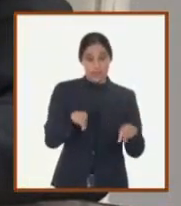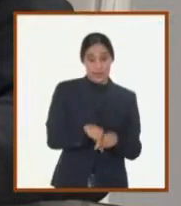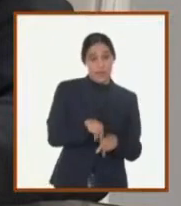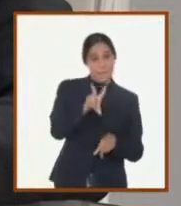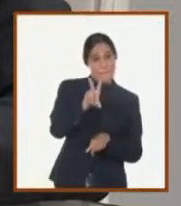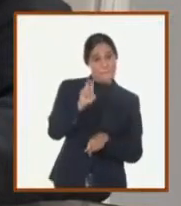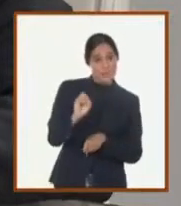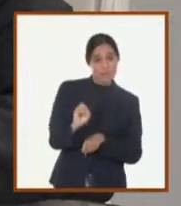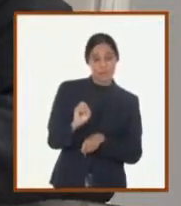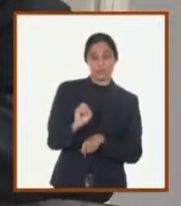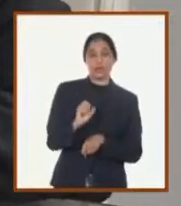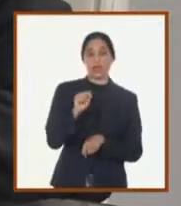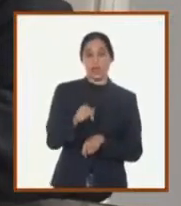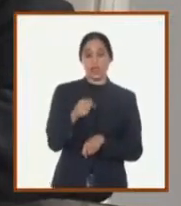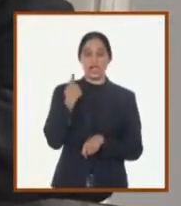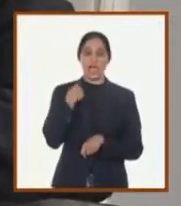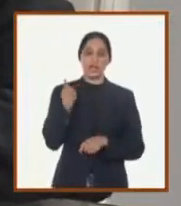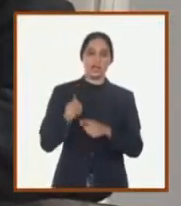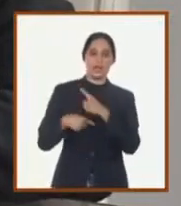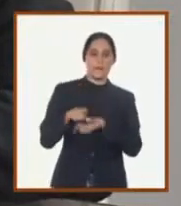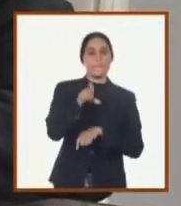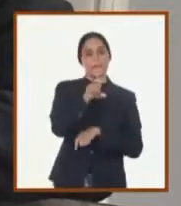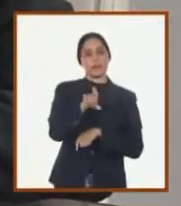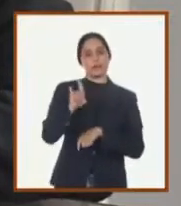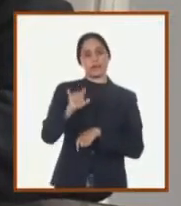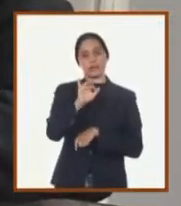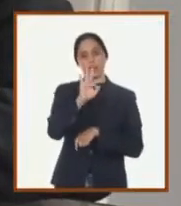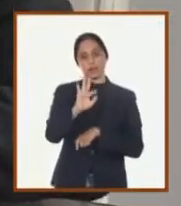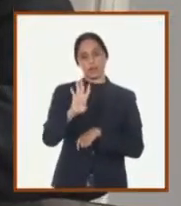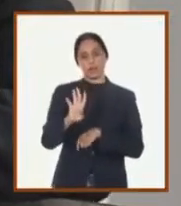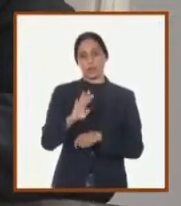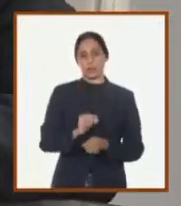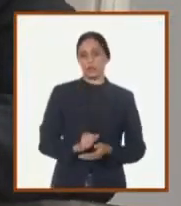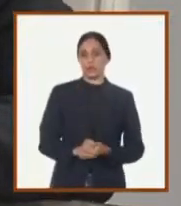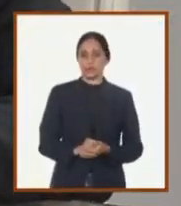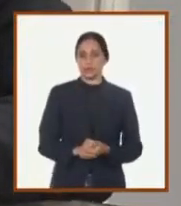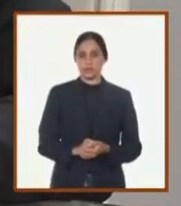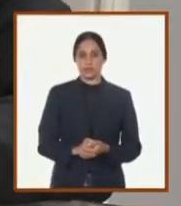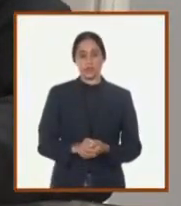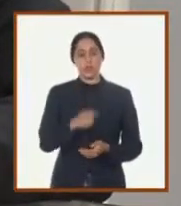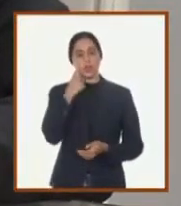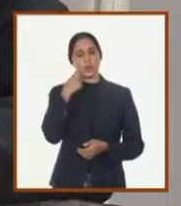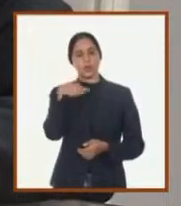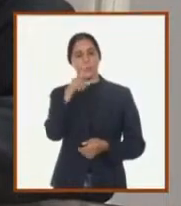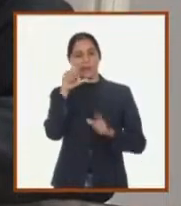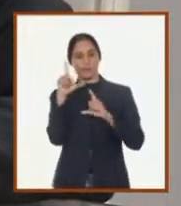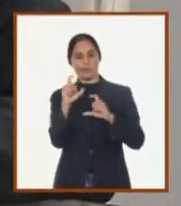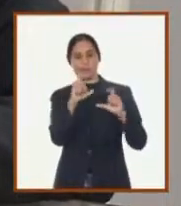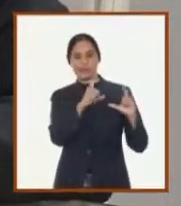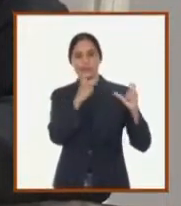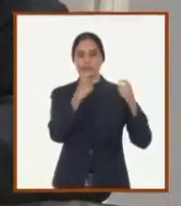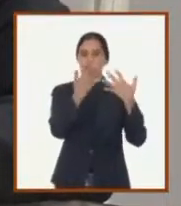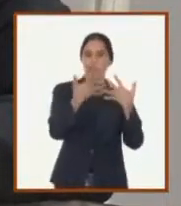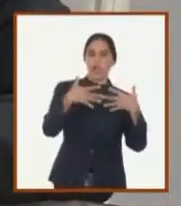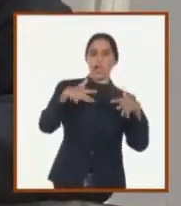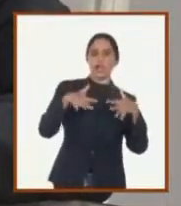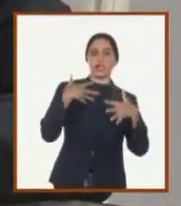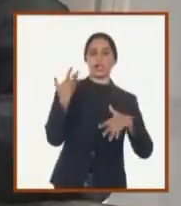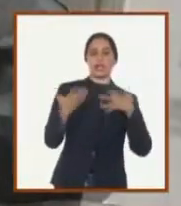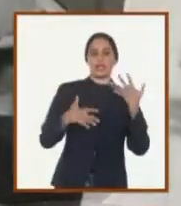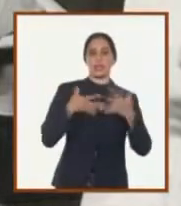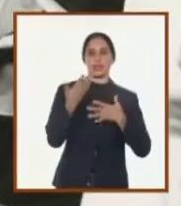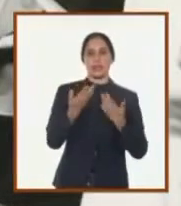aniversario en el año 1900 84 cuando usted ve las imágenes de ese acto y no sé si